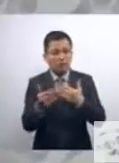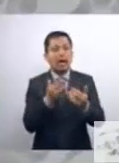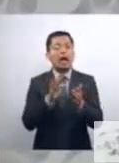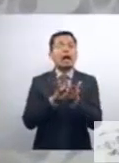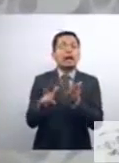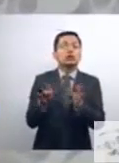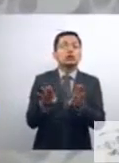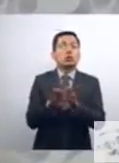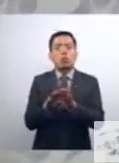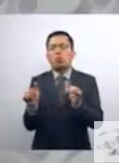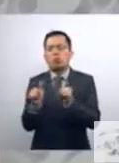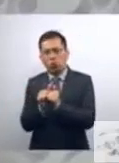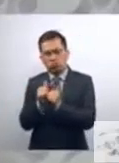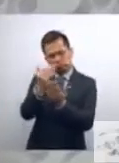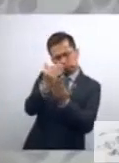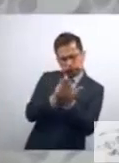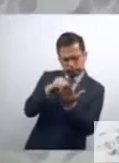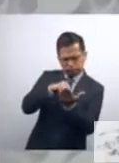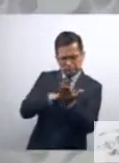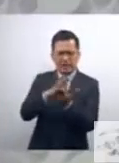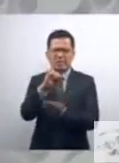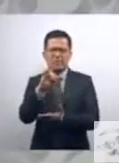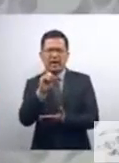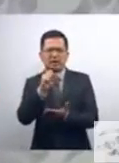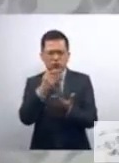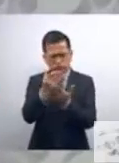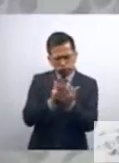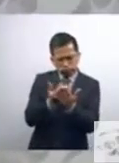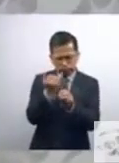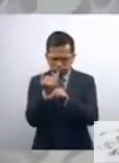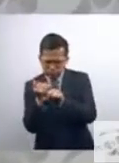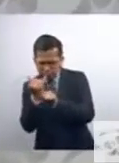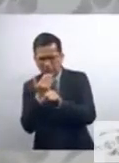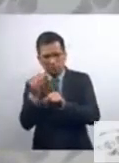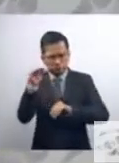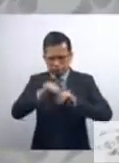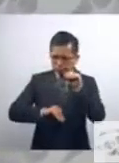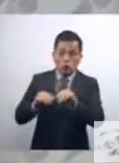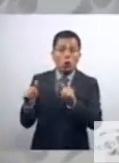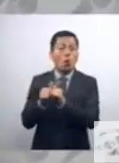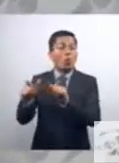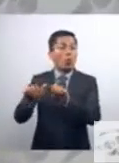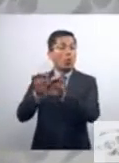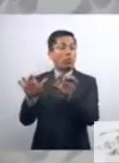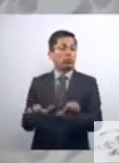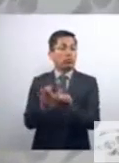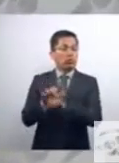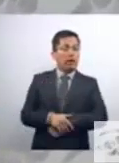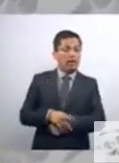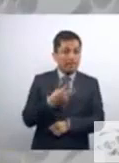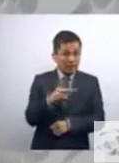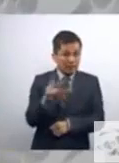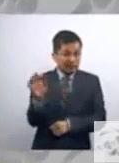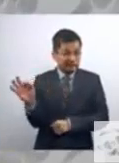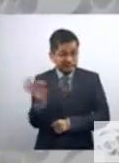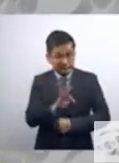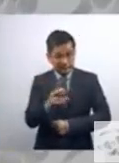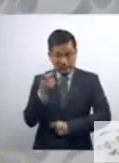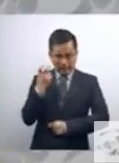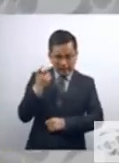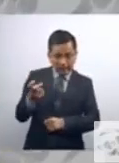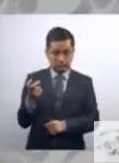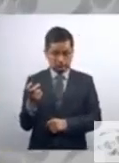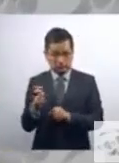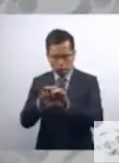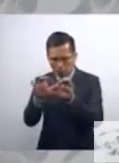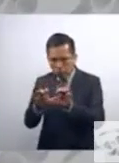una finalidad específica. De la misma forma que la innovación material, la aplicación errónea es susceptible de violar